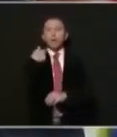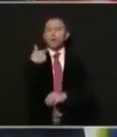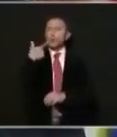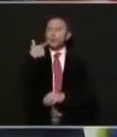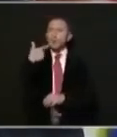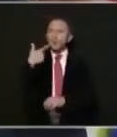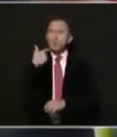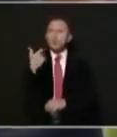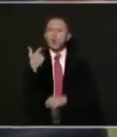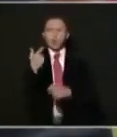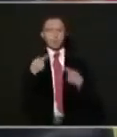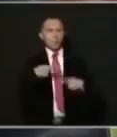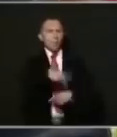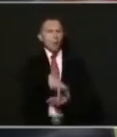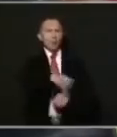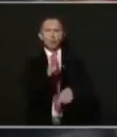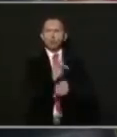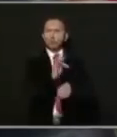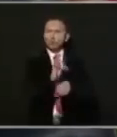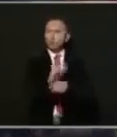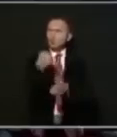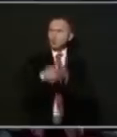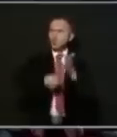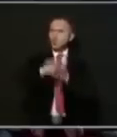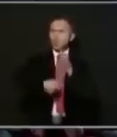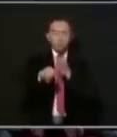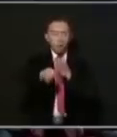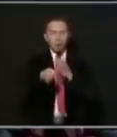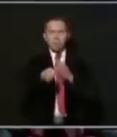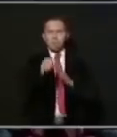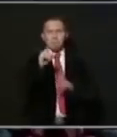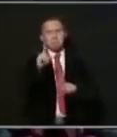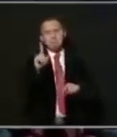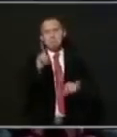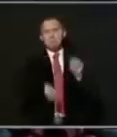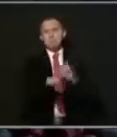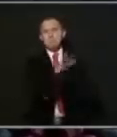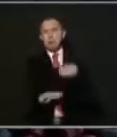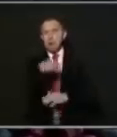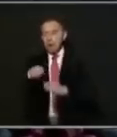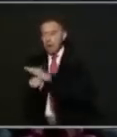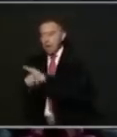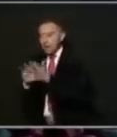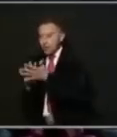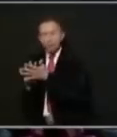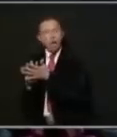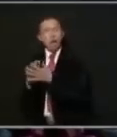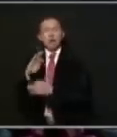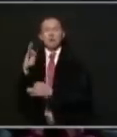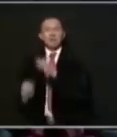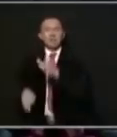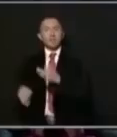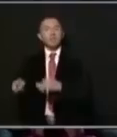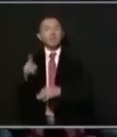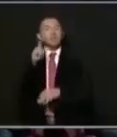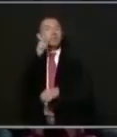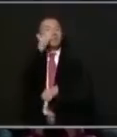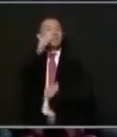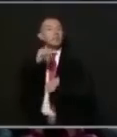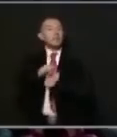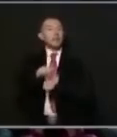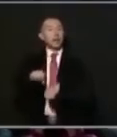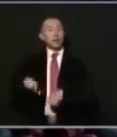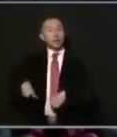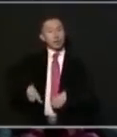sociales. La Secretaría de Gobernación, la licenciada